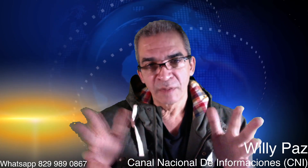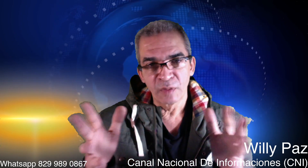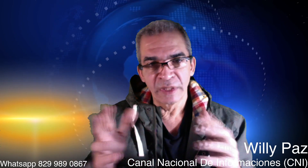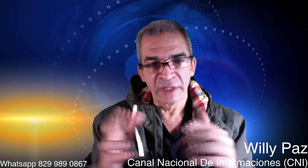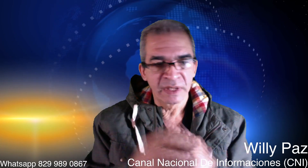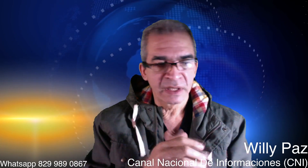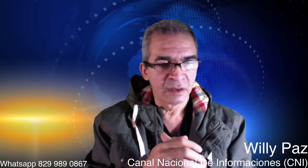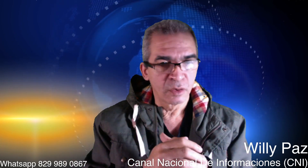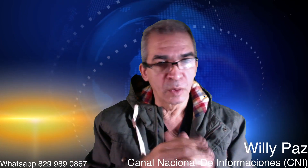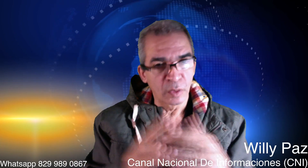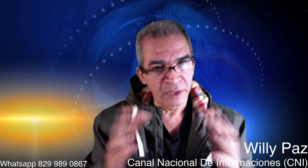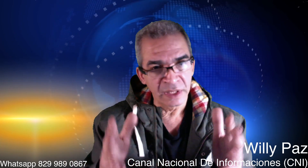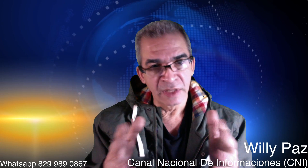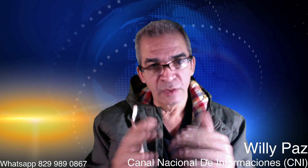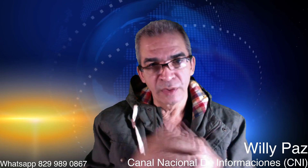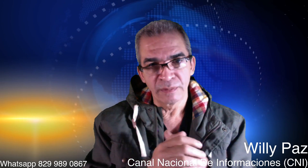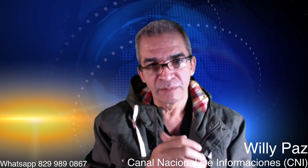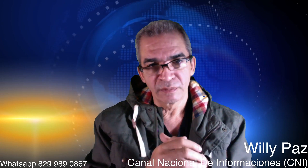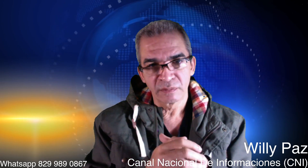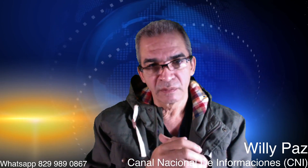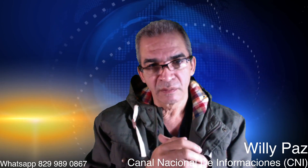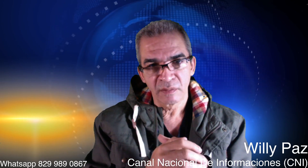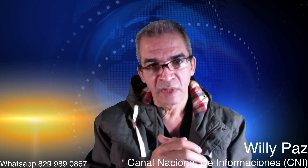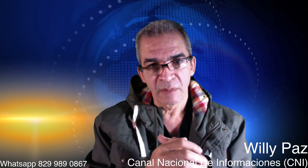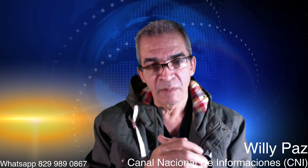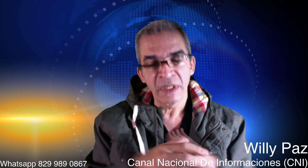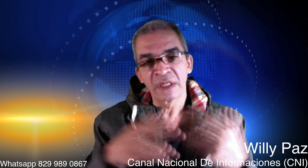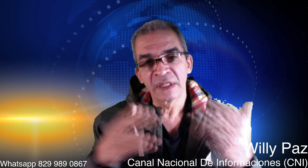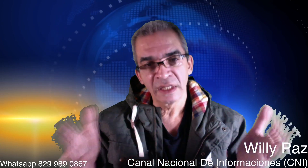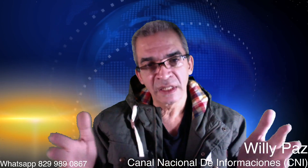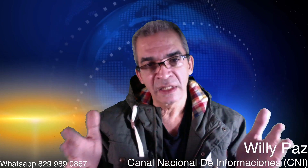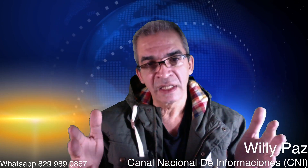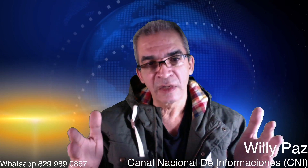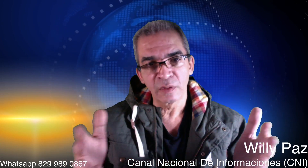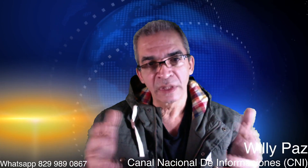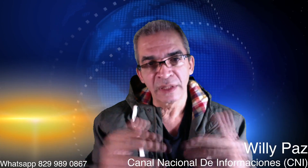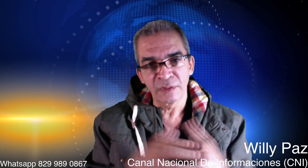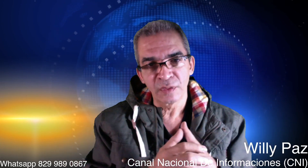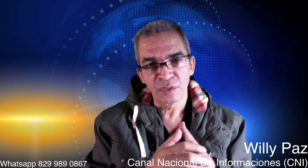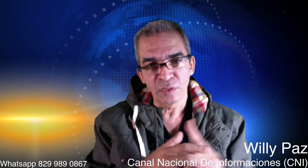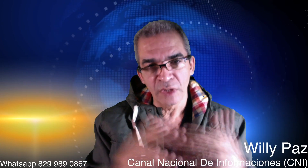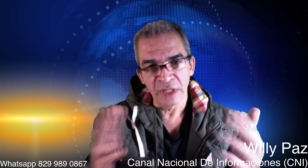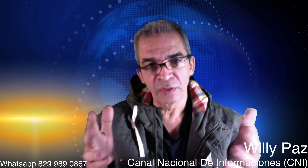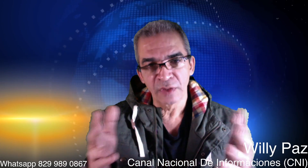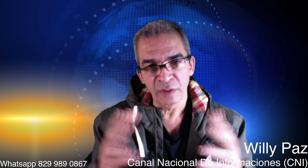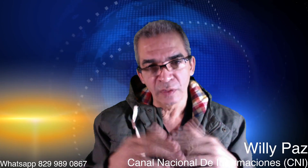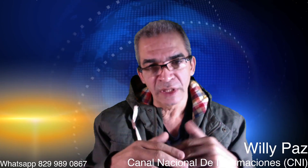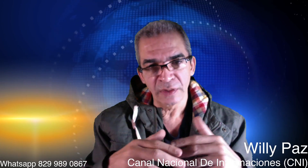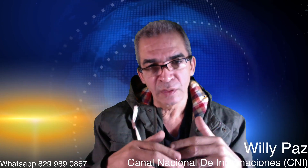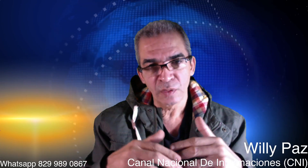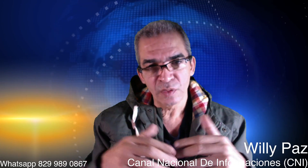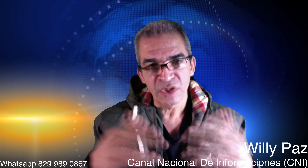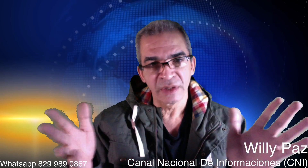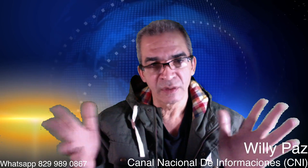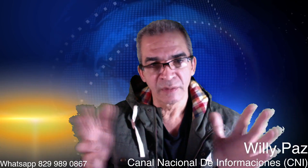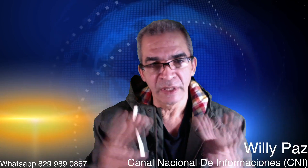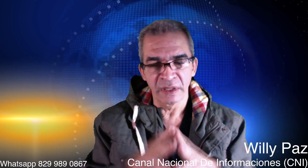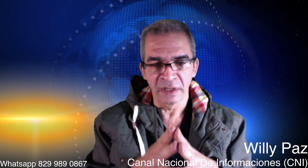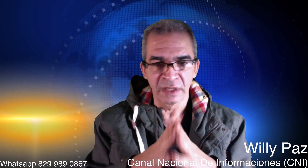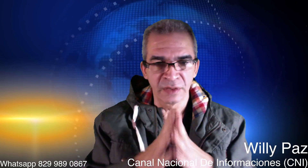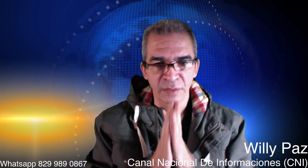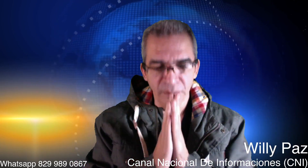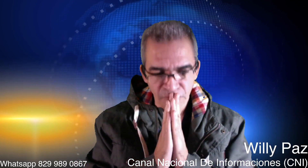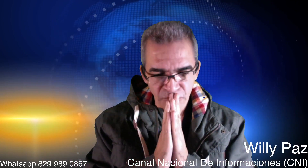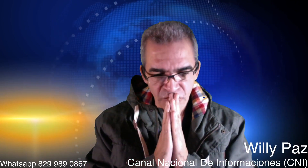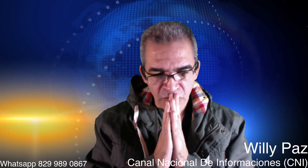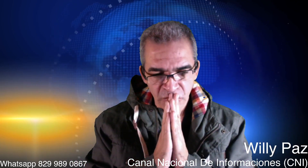miles de problemas como los que tiene hoy, miles de descontentos, ciudadanos descontentos, cientos de miles,